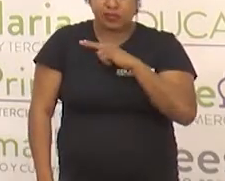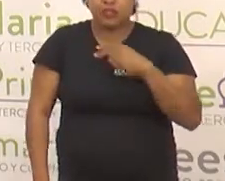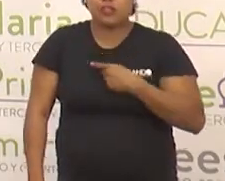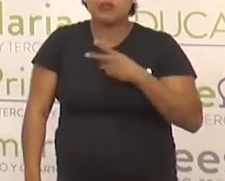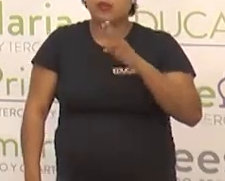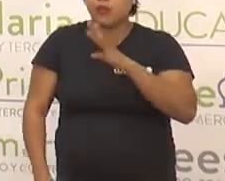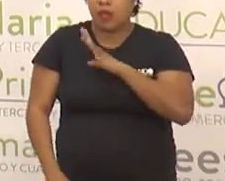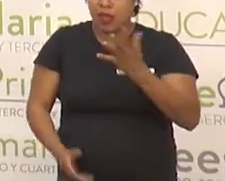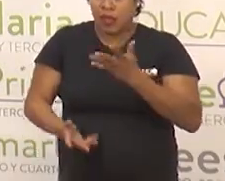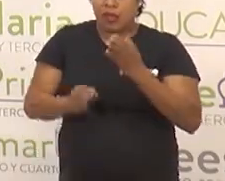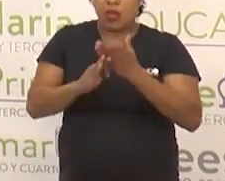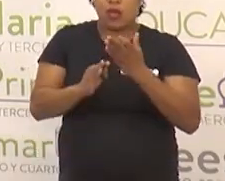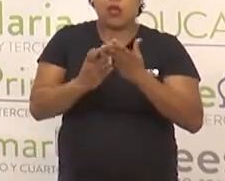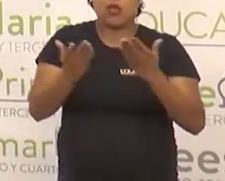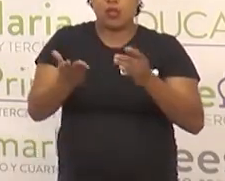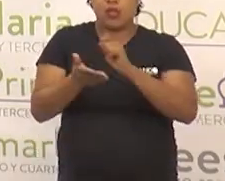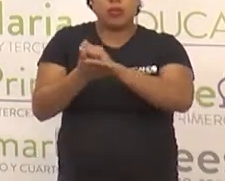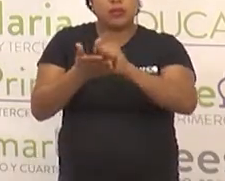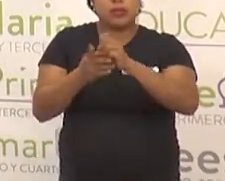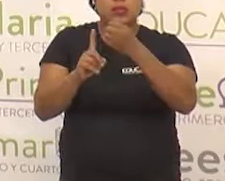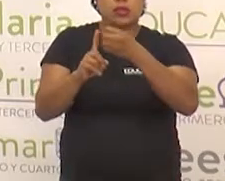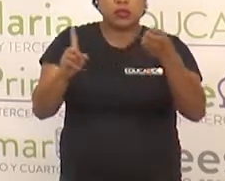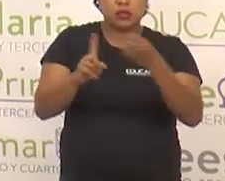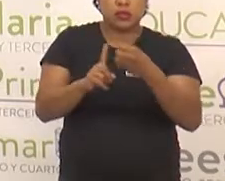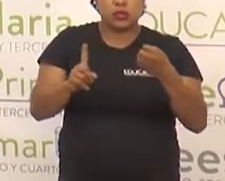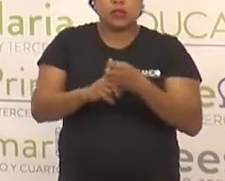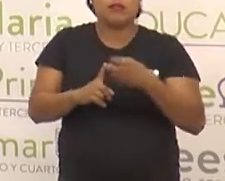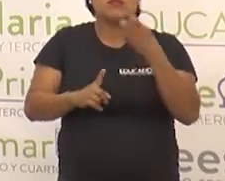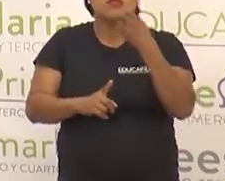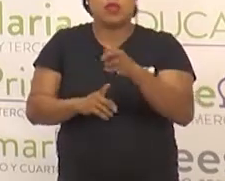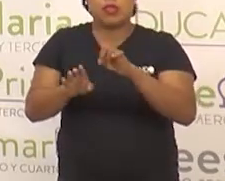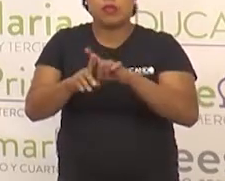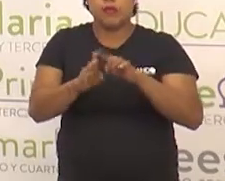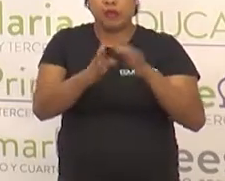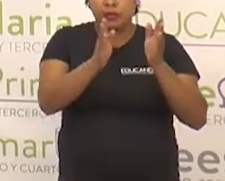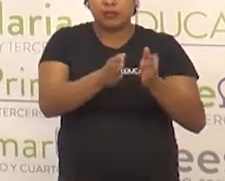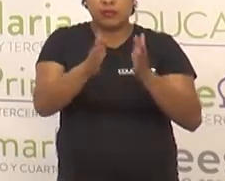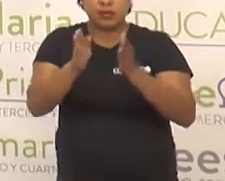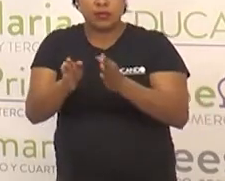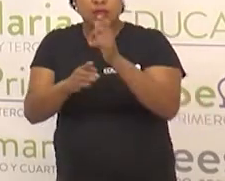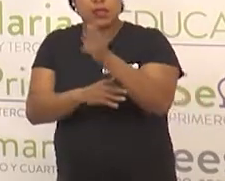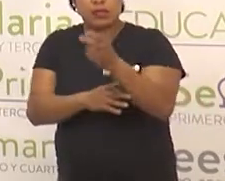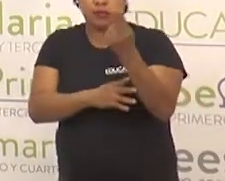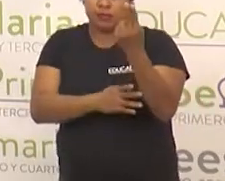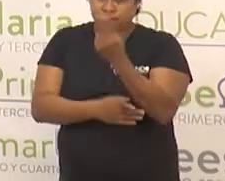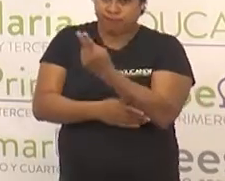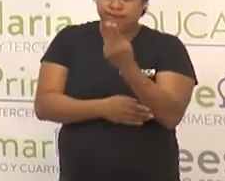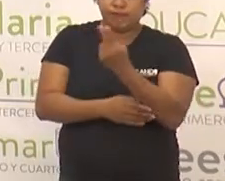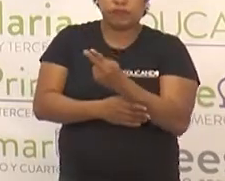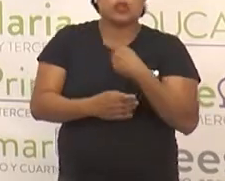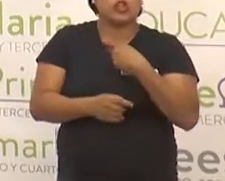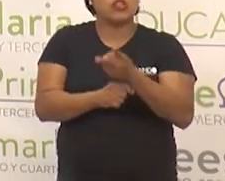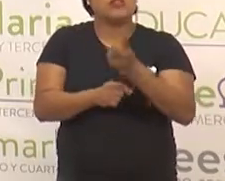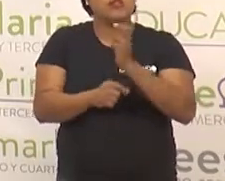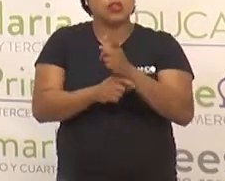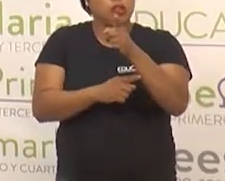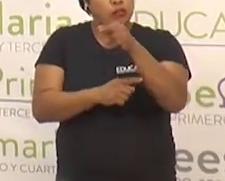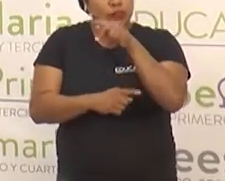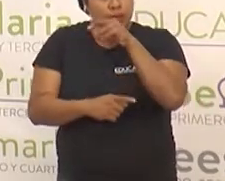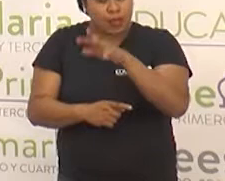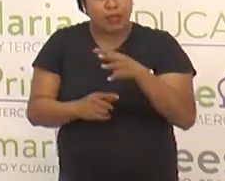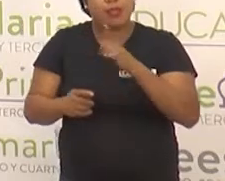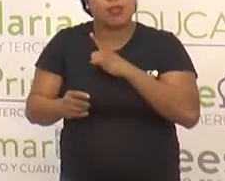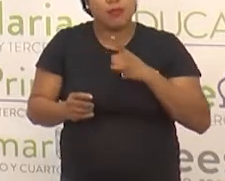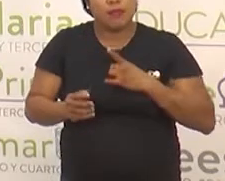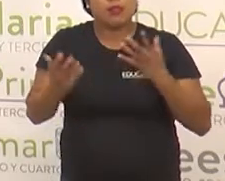Vamos ahora a escribir esta oración con los espacios que son necesarios. Te invito a que tú